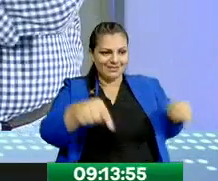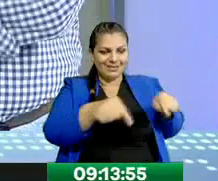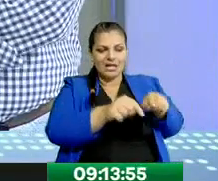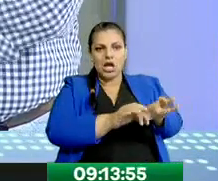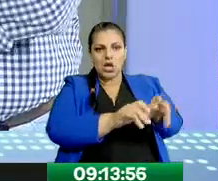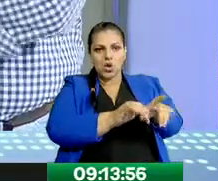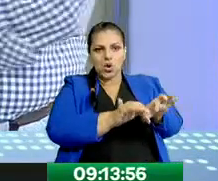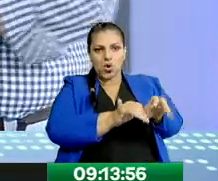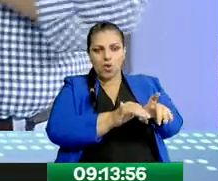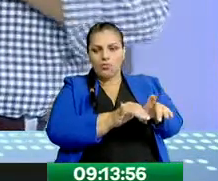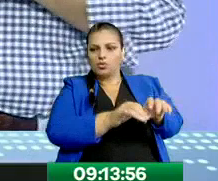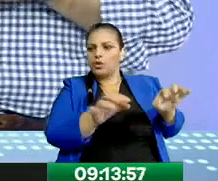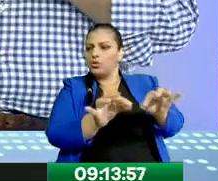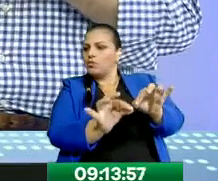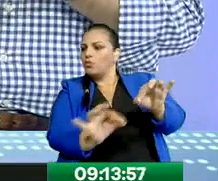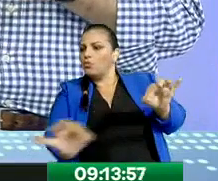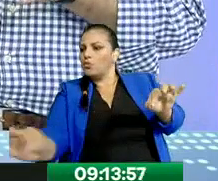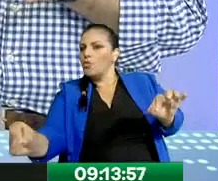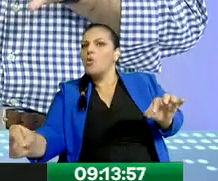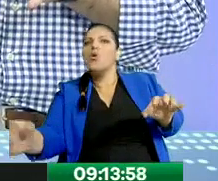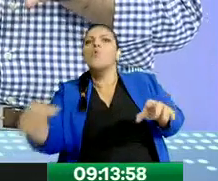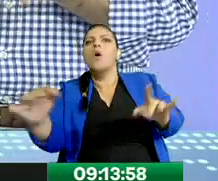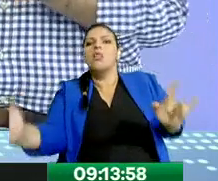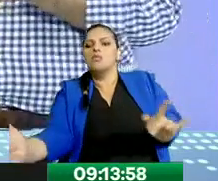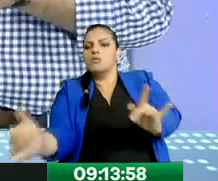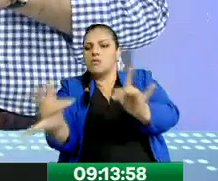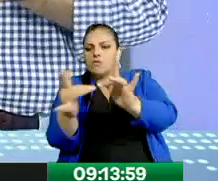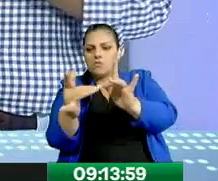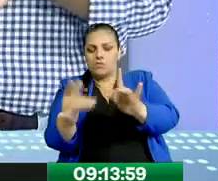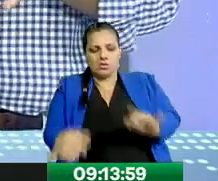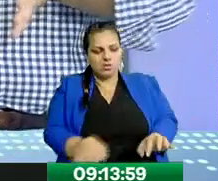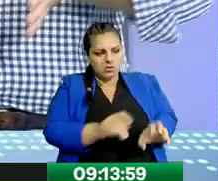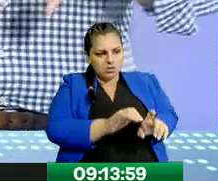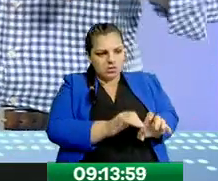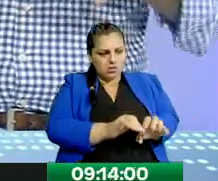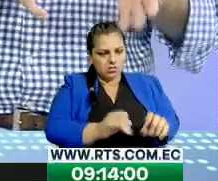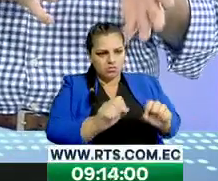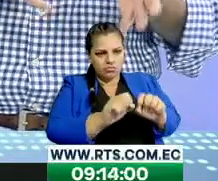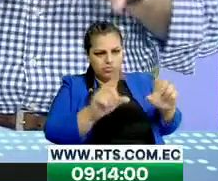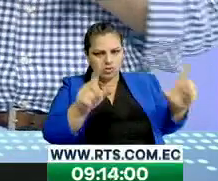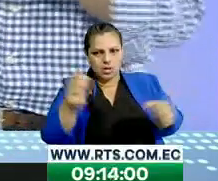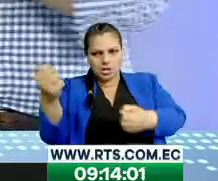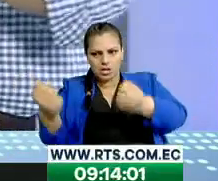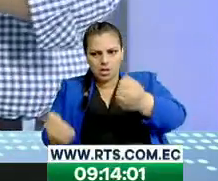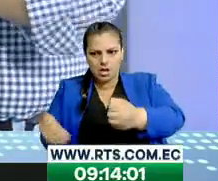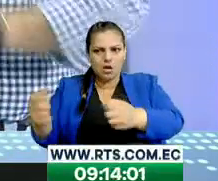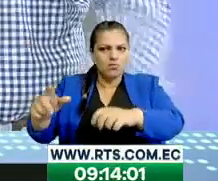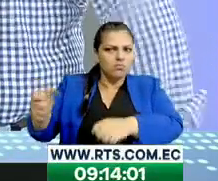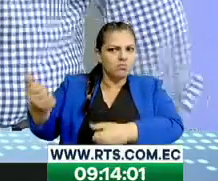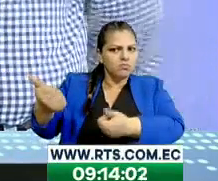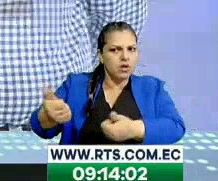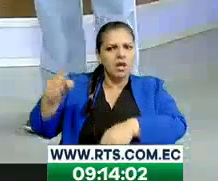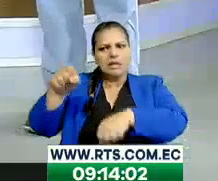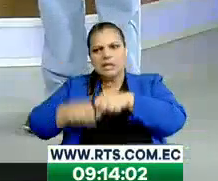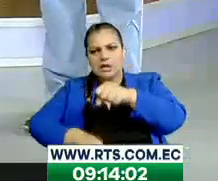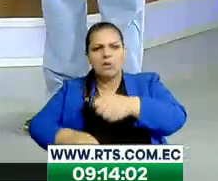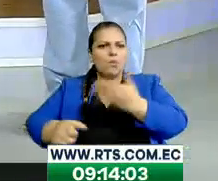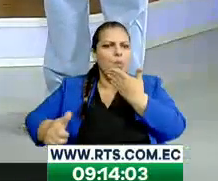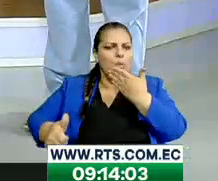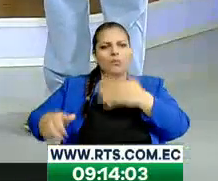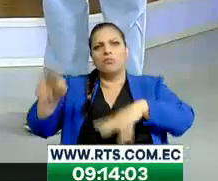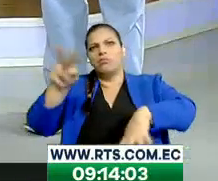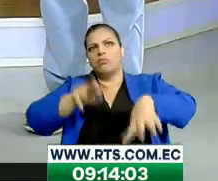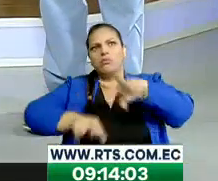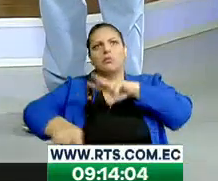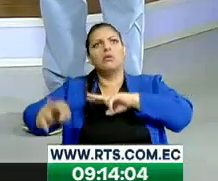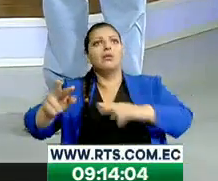con total seguridad y así mantengan con mucha seguridad la vida de los ocupantes y exacto, de las personas que están en la ciudad. Es irresponsable de nuestra parte